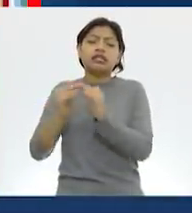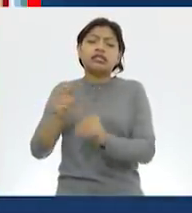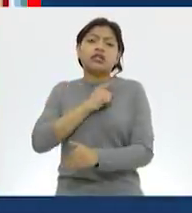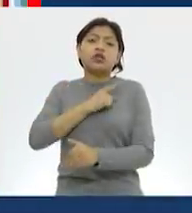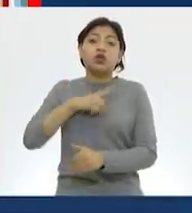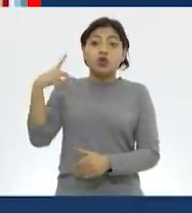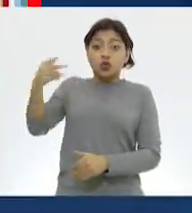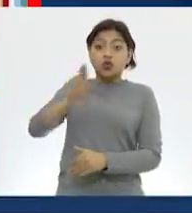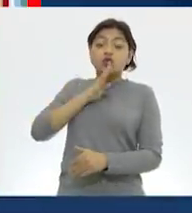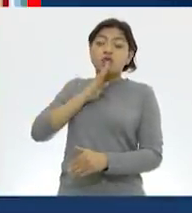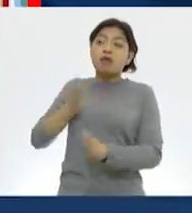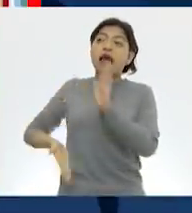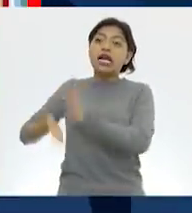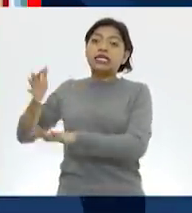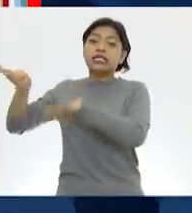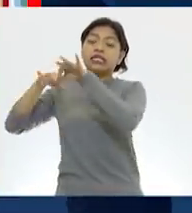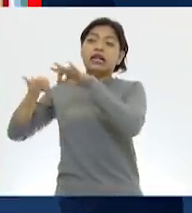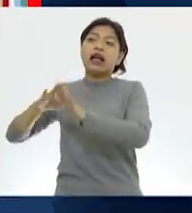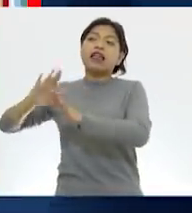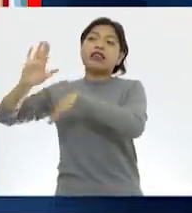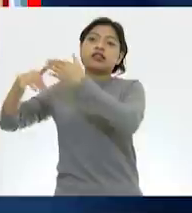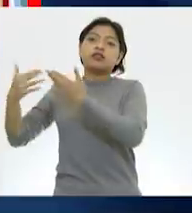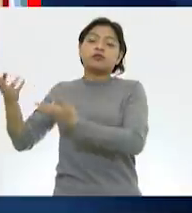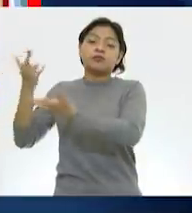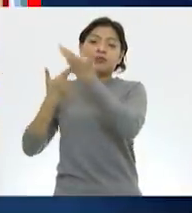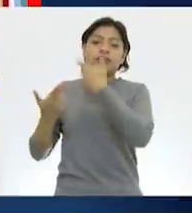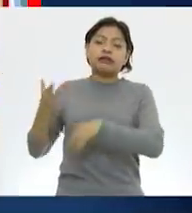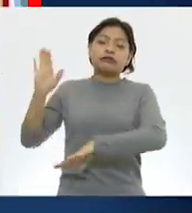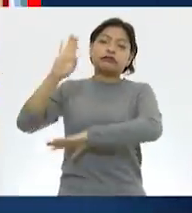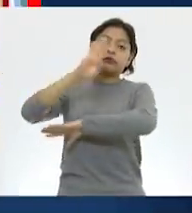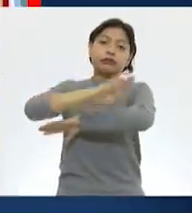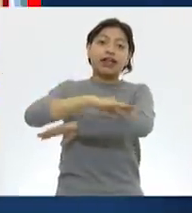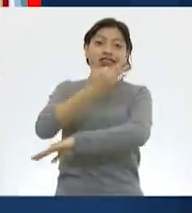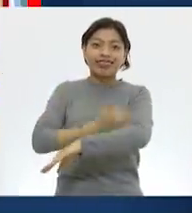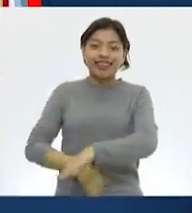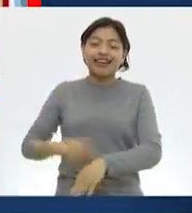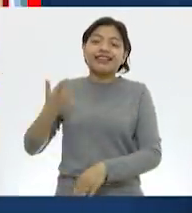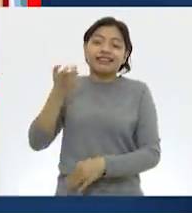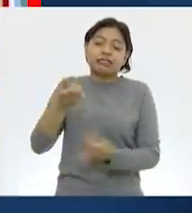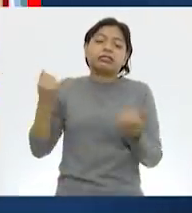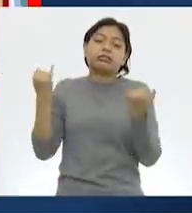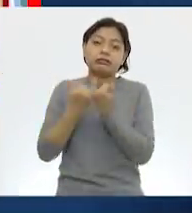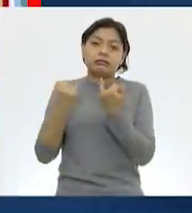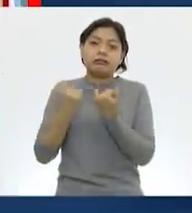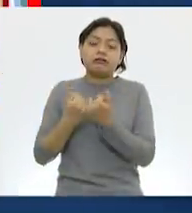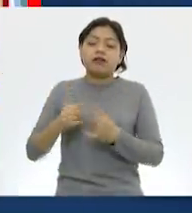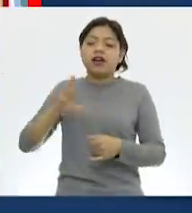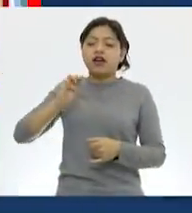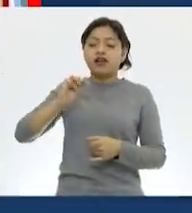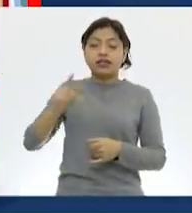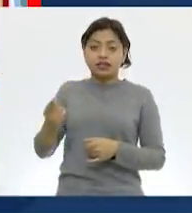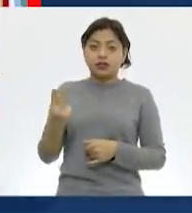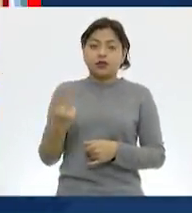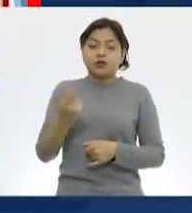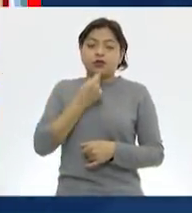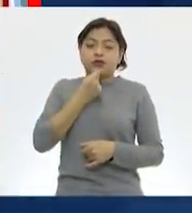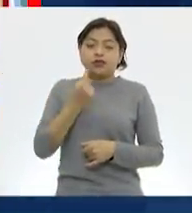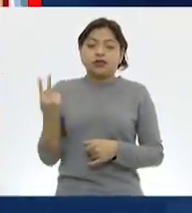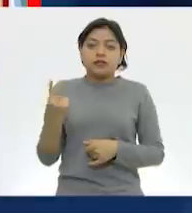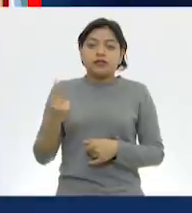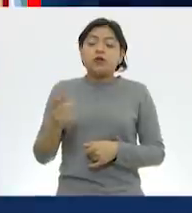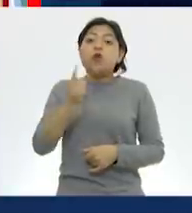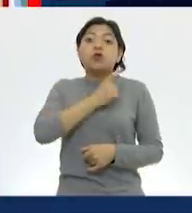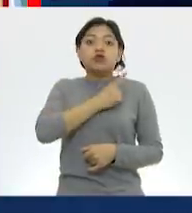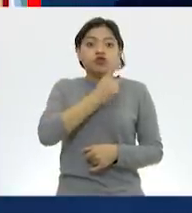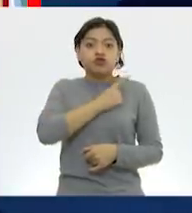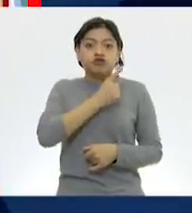día y llega muy tarde, casi de noche. Esa tarde no fue la excepción. Roberto y Mariano estaban solos en el pequeño